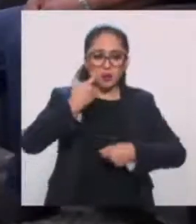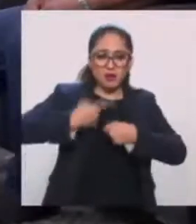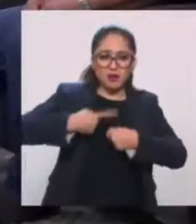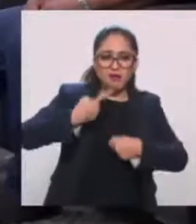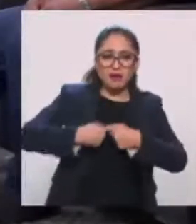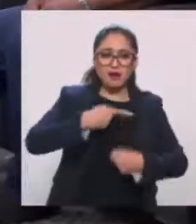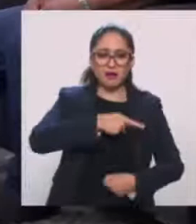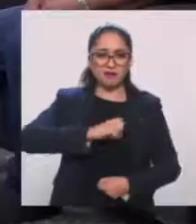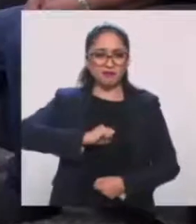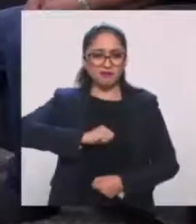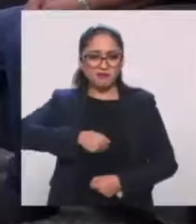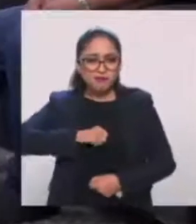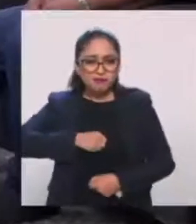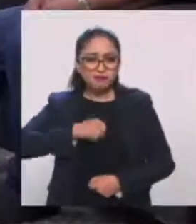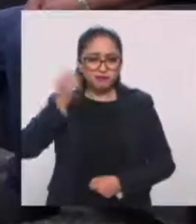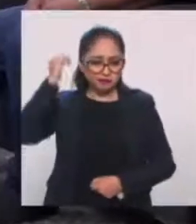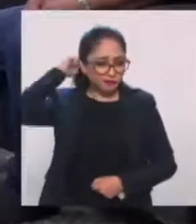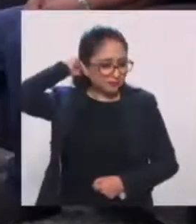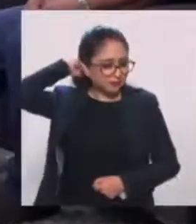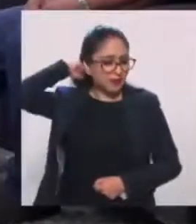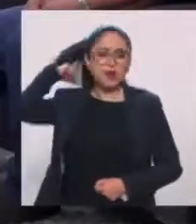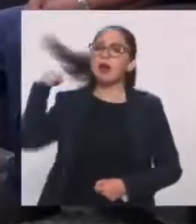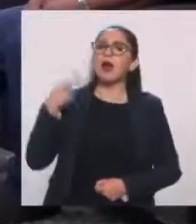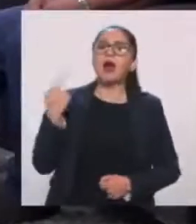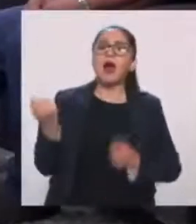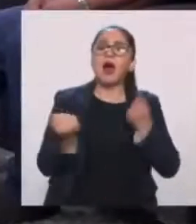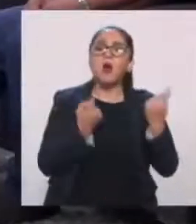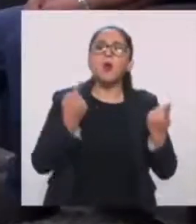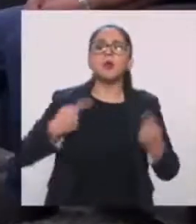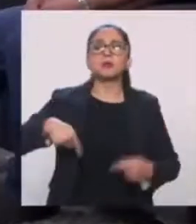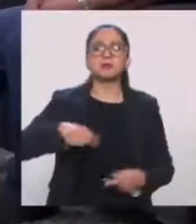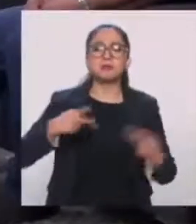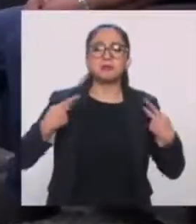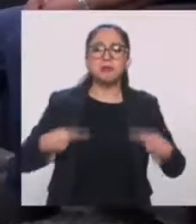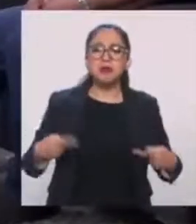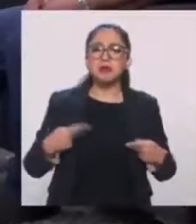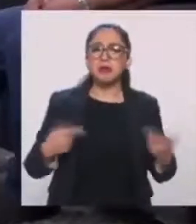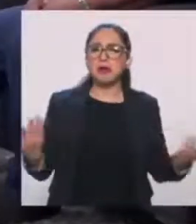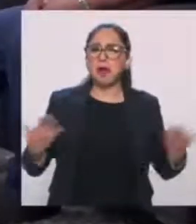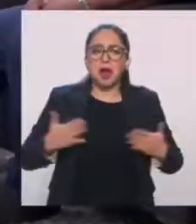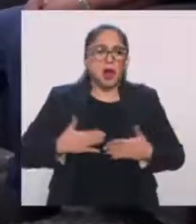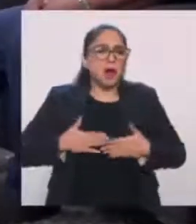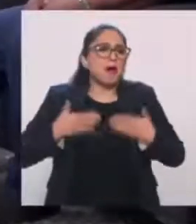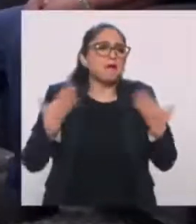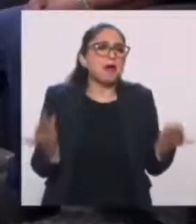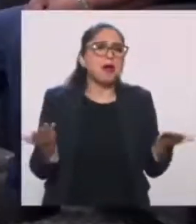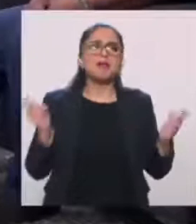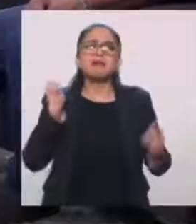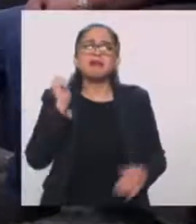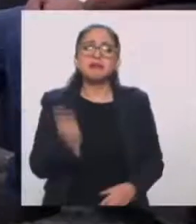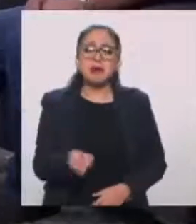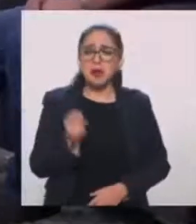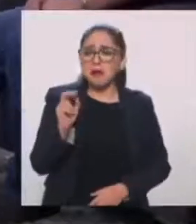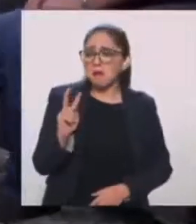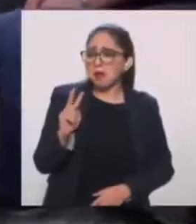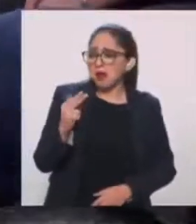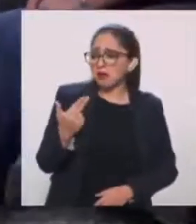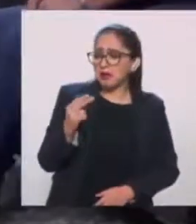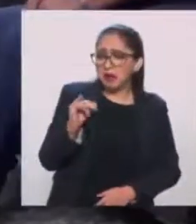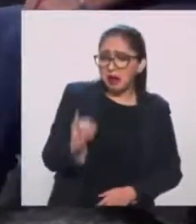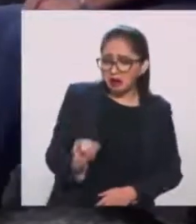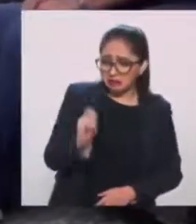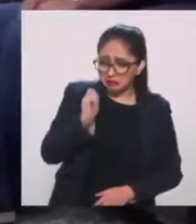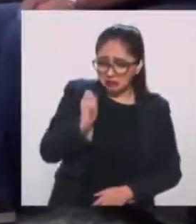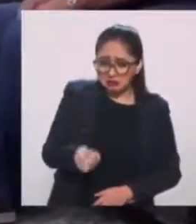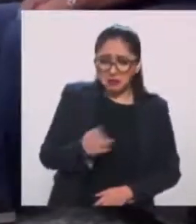tema de confiarse de que ahora ya se puede vivir con VIH, de que ya no es sinónimo de muerte, y entonces ha habido